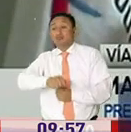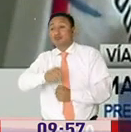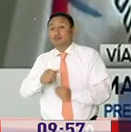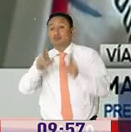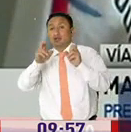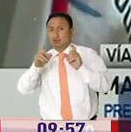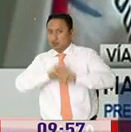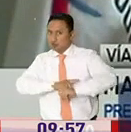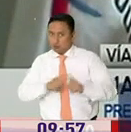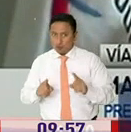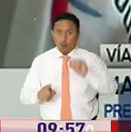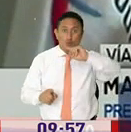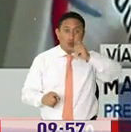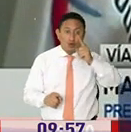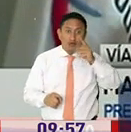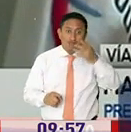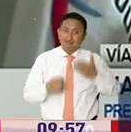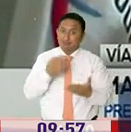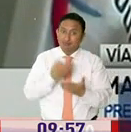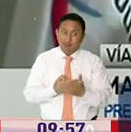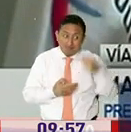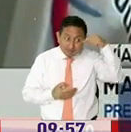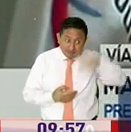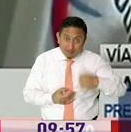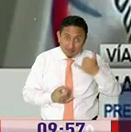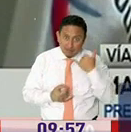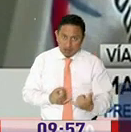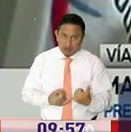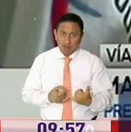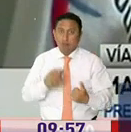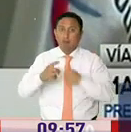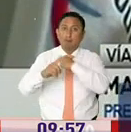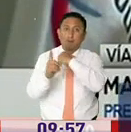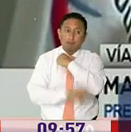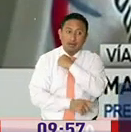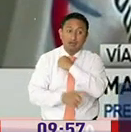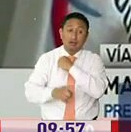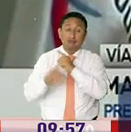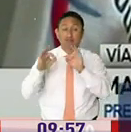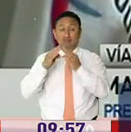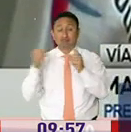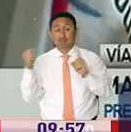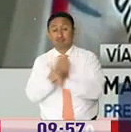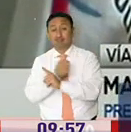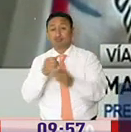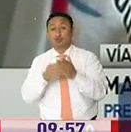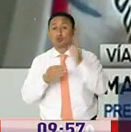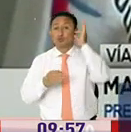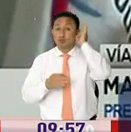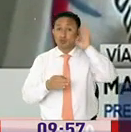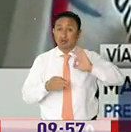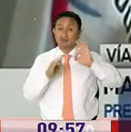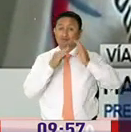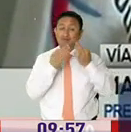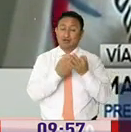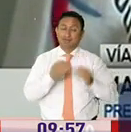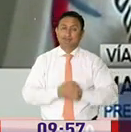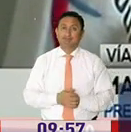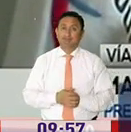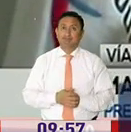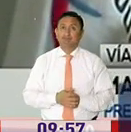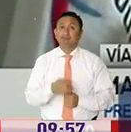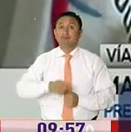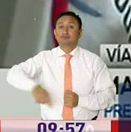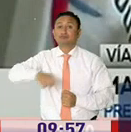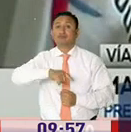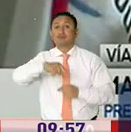materias, sino las materias de flagrancia, flagrancia penal, flagrancia en violencia contra la mujer y miembros del núcleo familiar, flagrancia